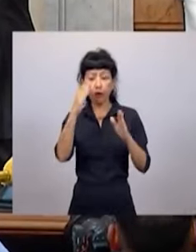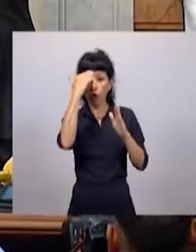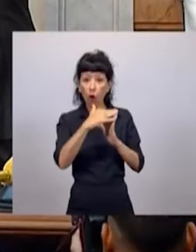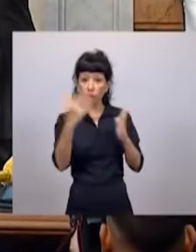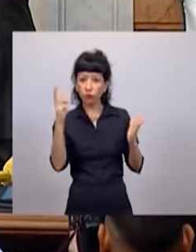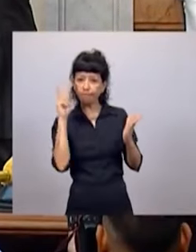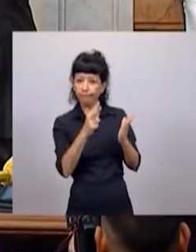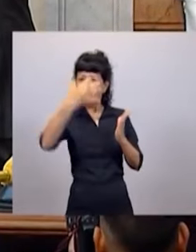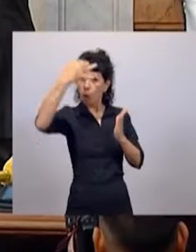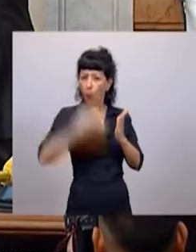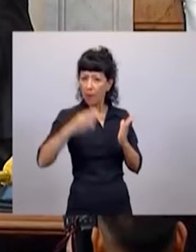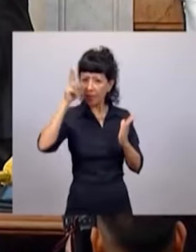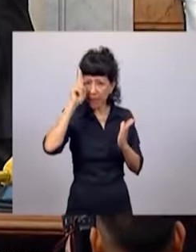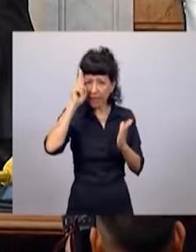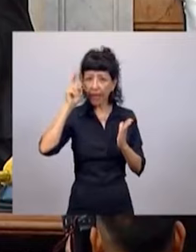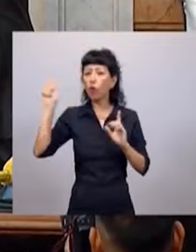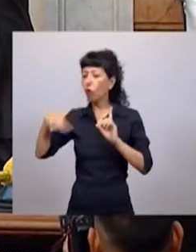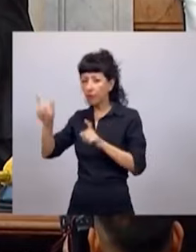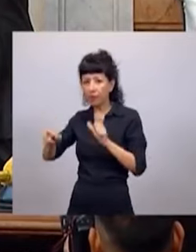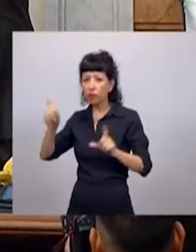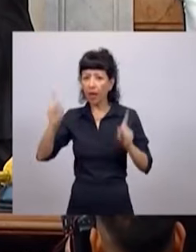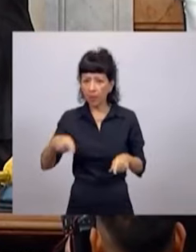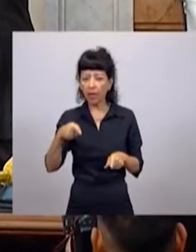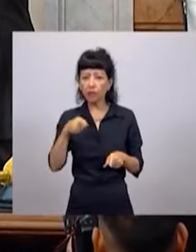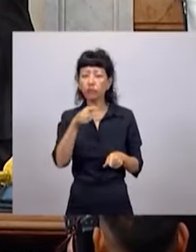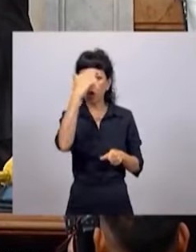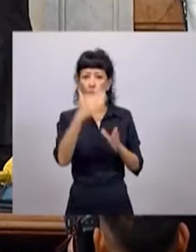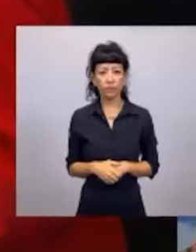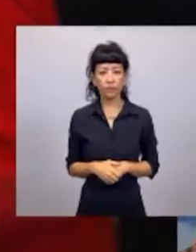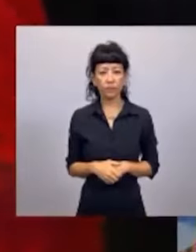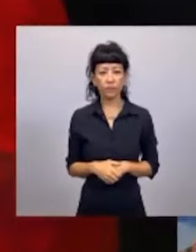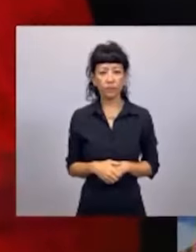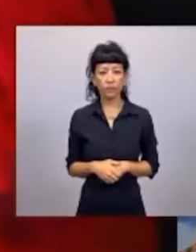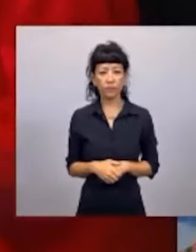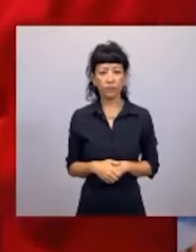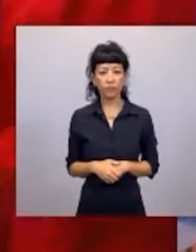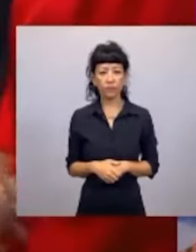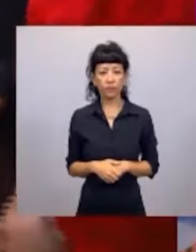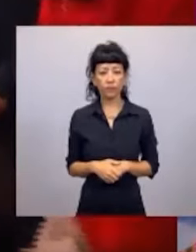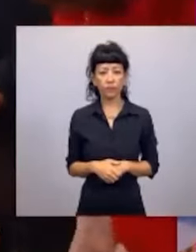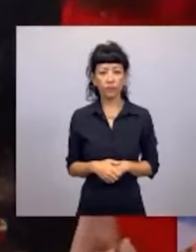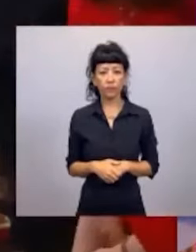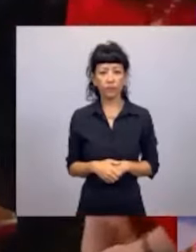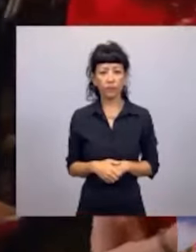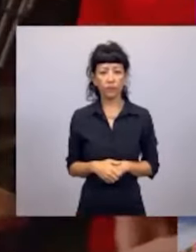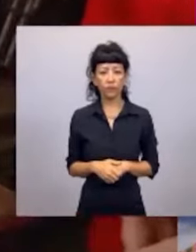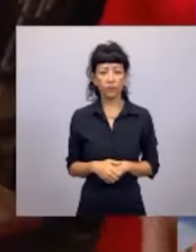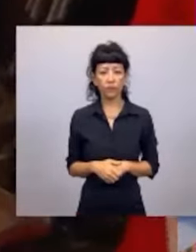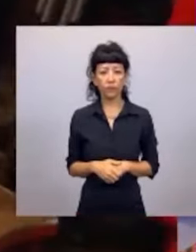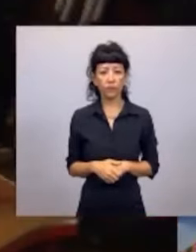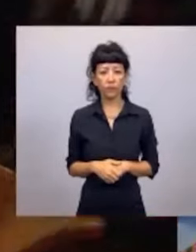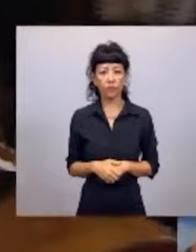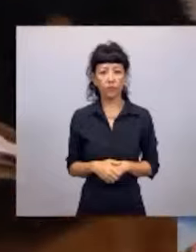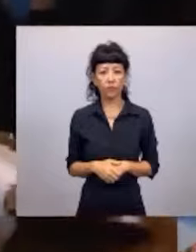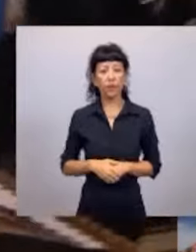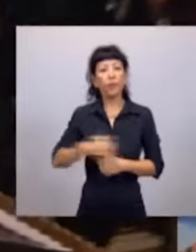anunció que aplicará la ley antiterrorista. Esta guerra no es por territorio, es contra Puigdemont, el gobernador, y